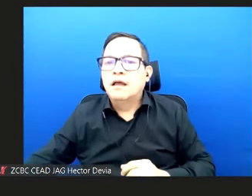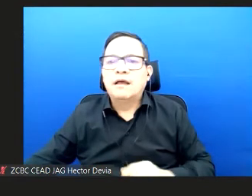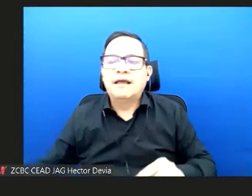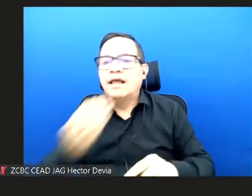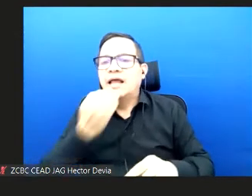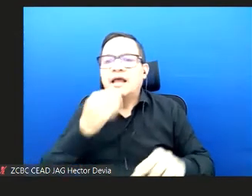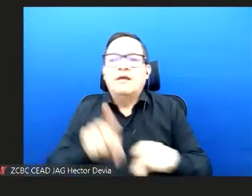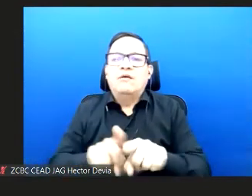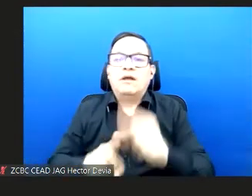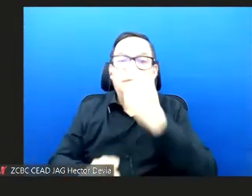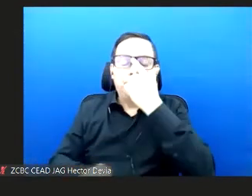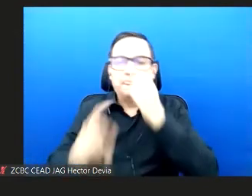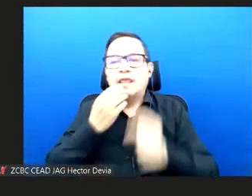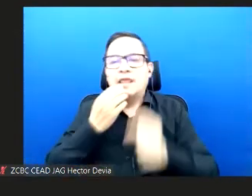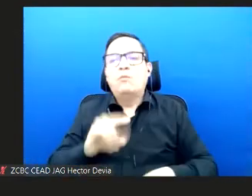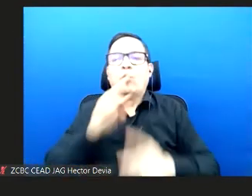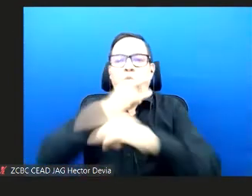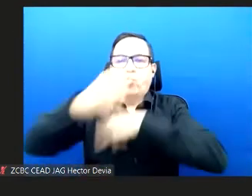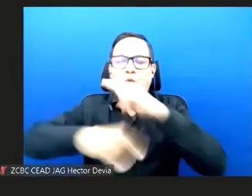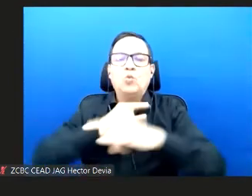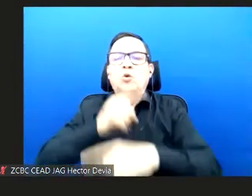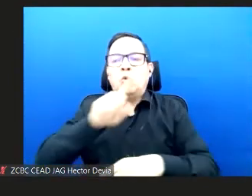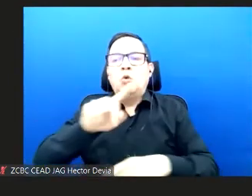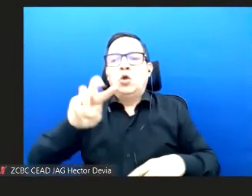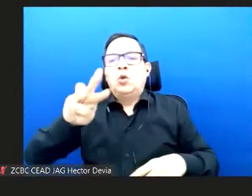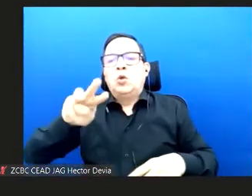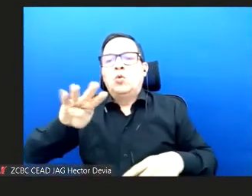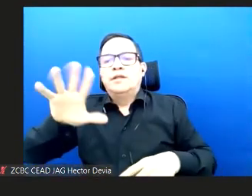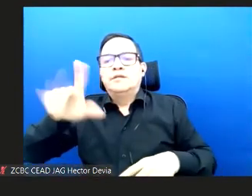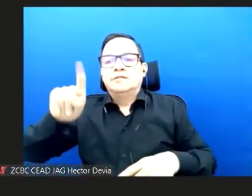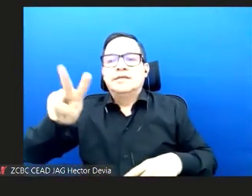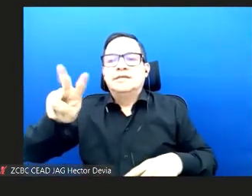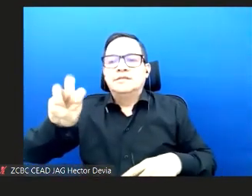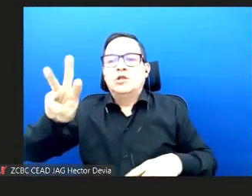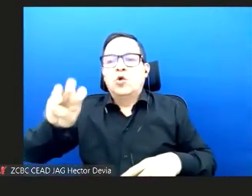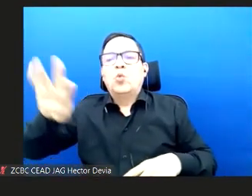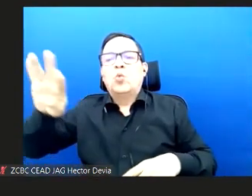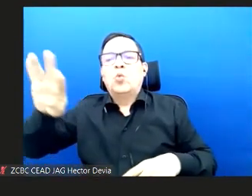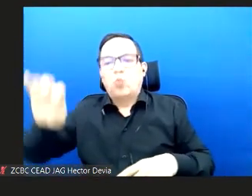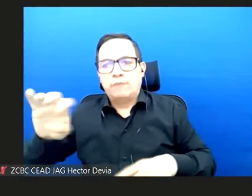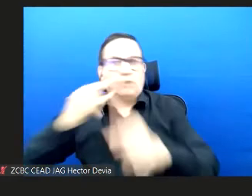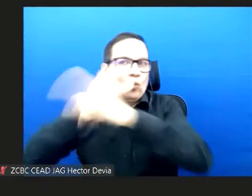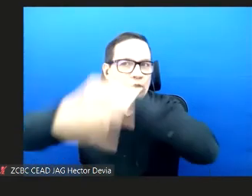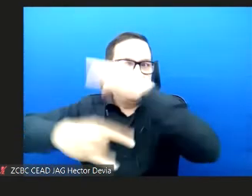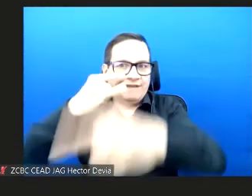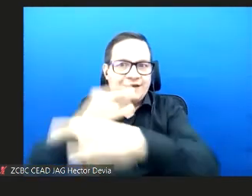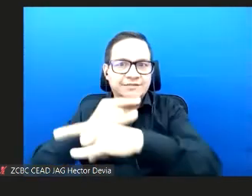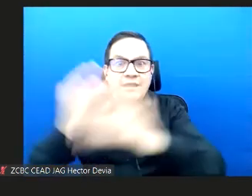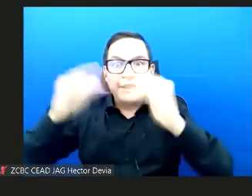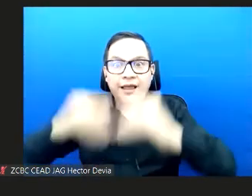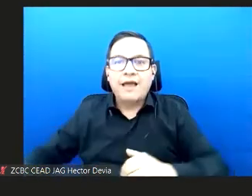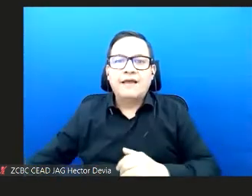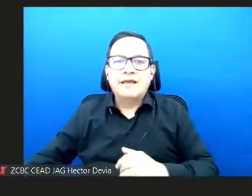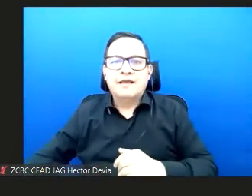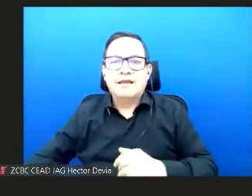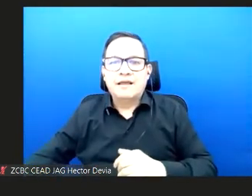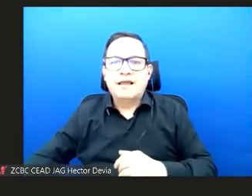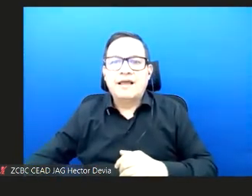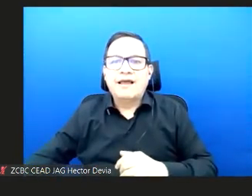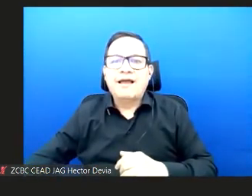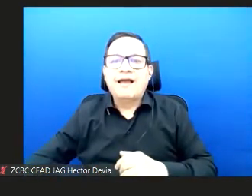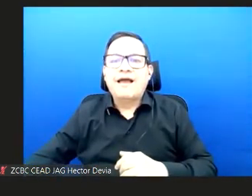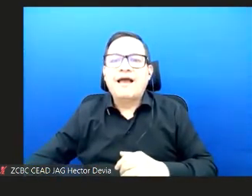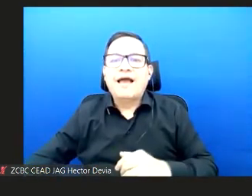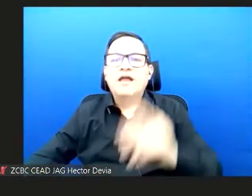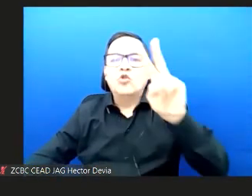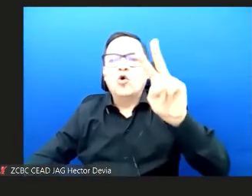2, 3, 4, 5, 6, 7, 8, 9, que es el universo. El A, 2, 4, 6, 8, B, 1,